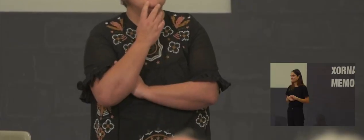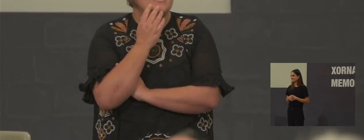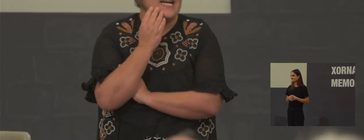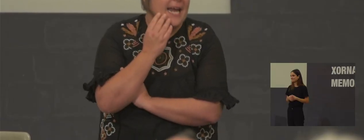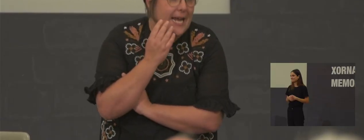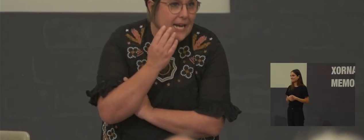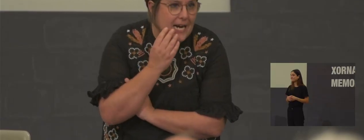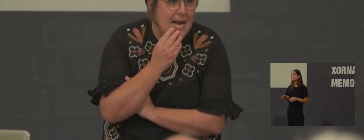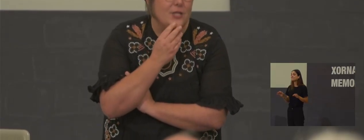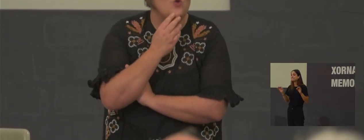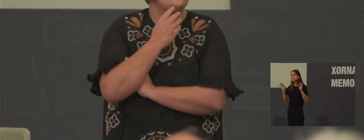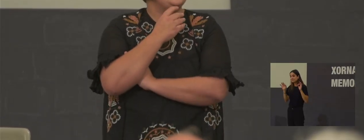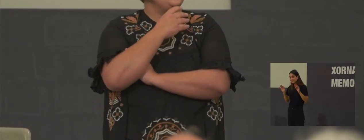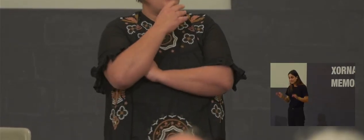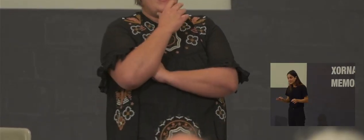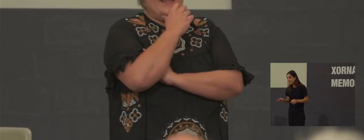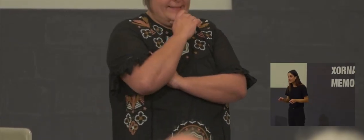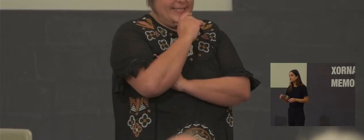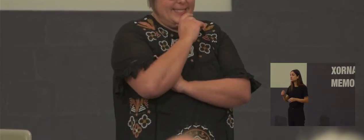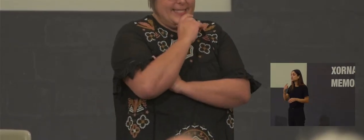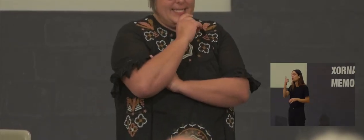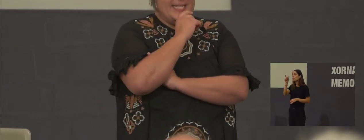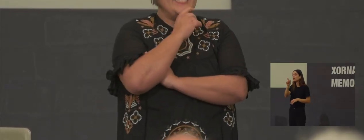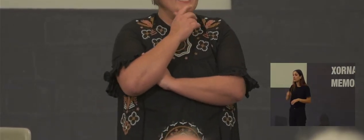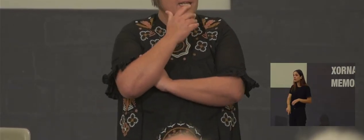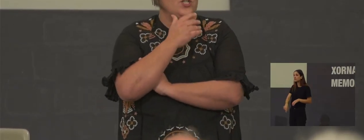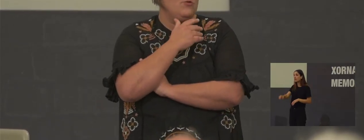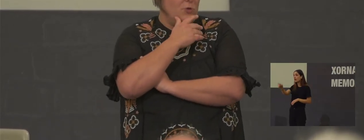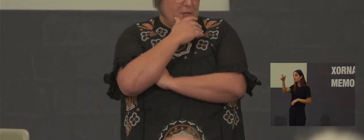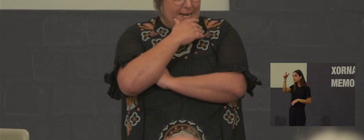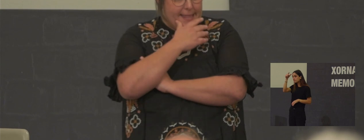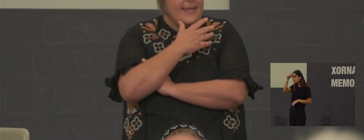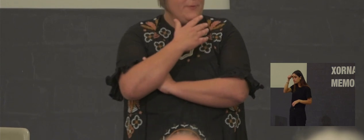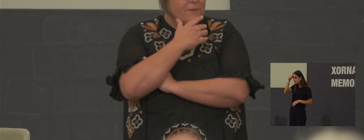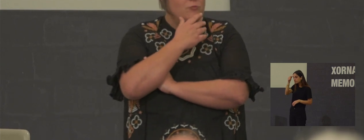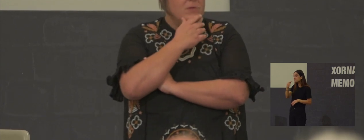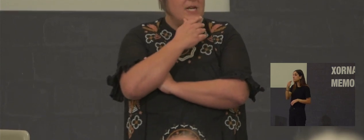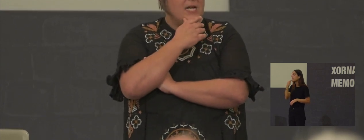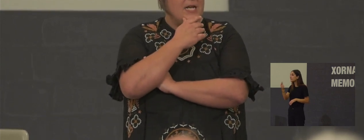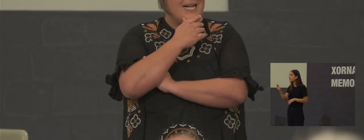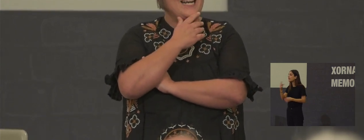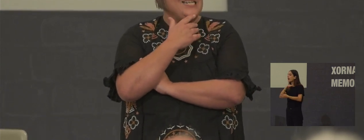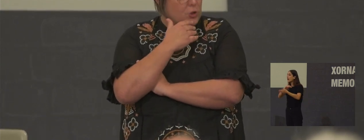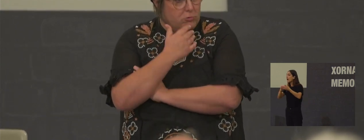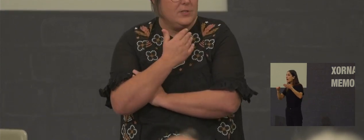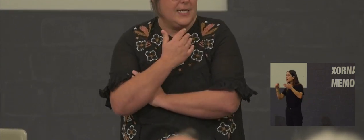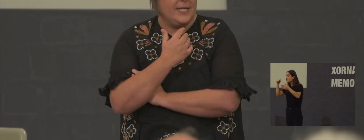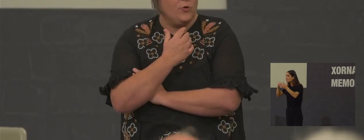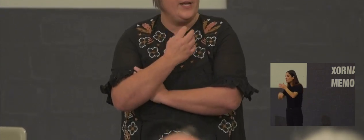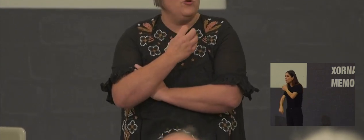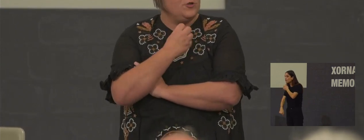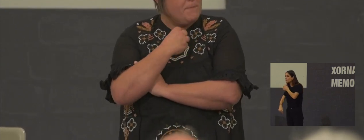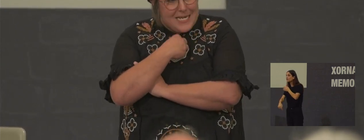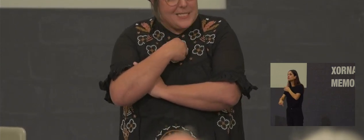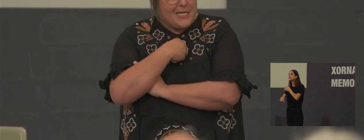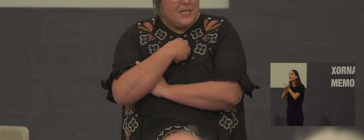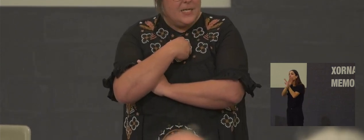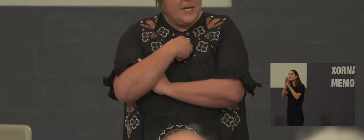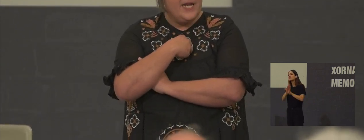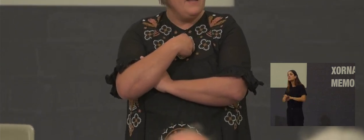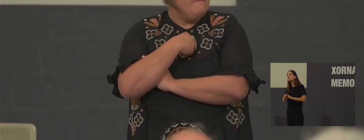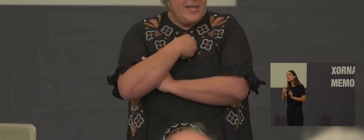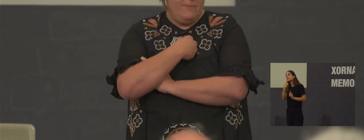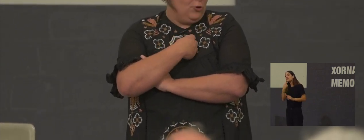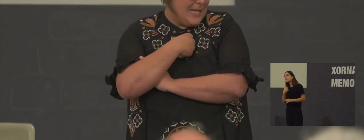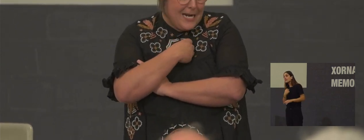Así é que, cando unha ignorante di que somos Galicia profunda, resulta que o que nos pasa,